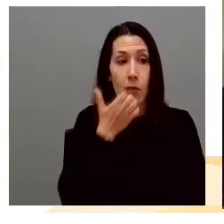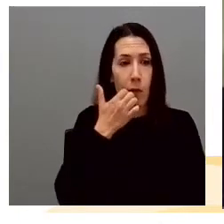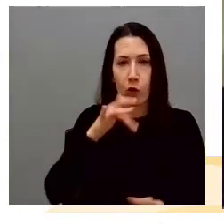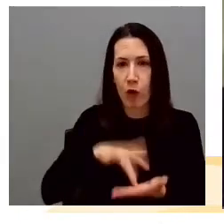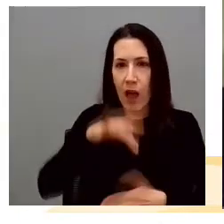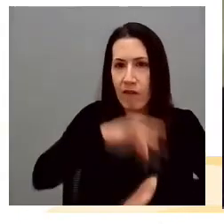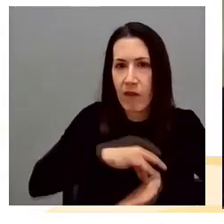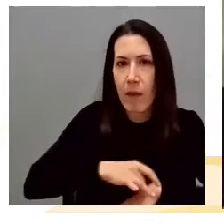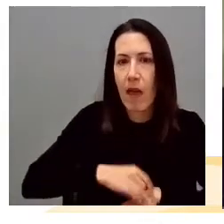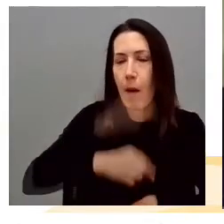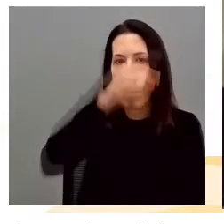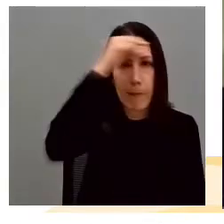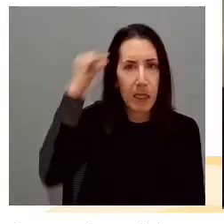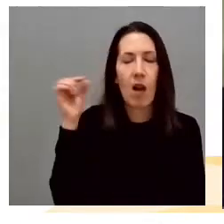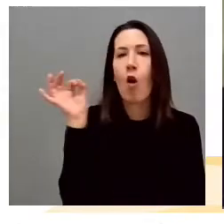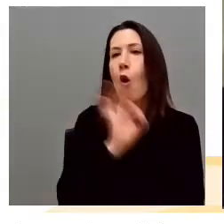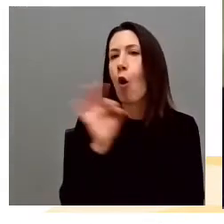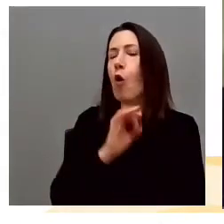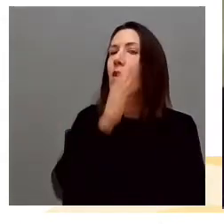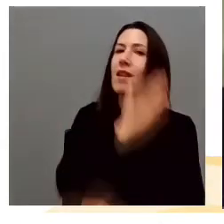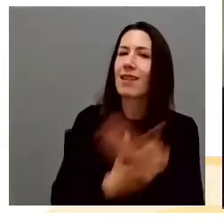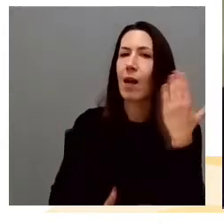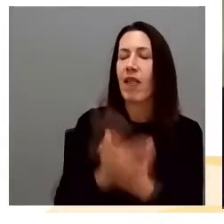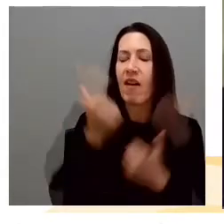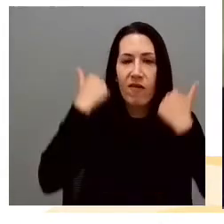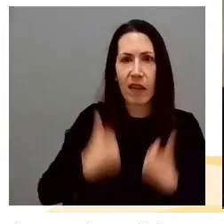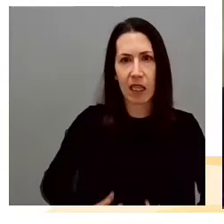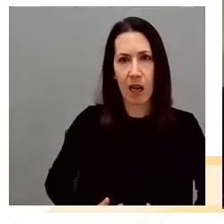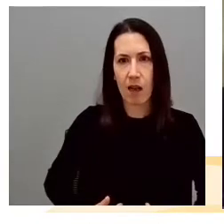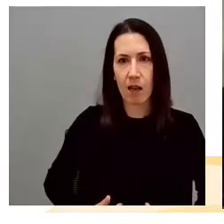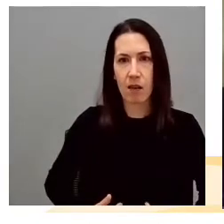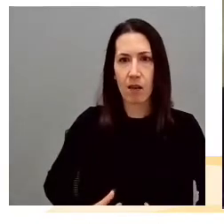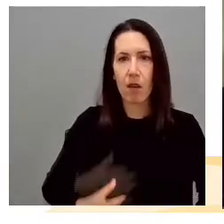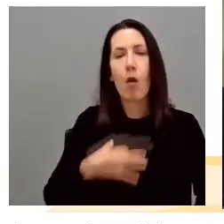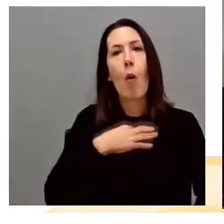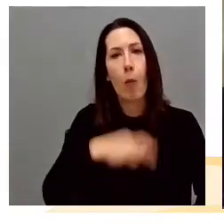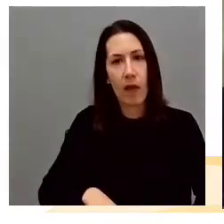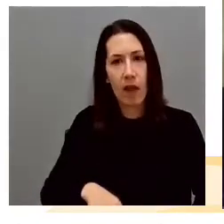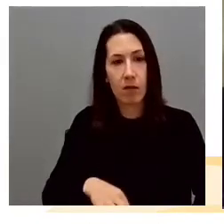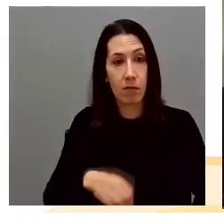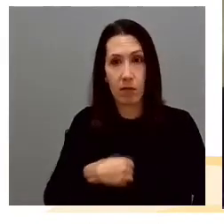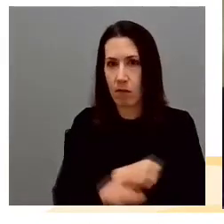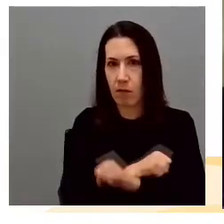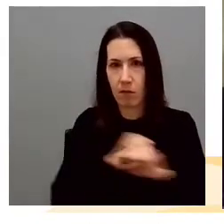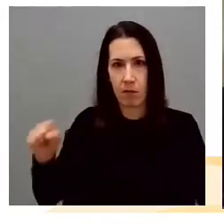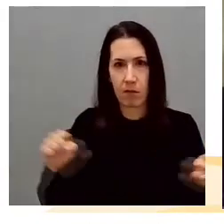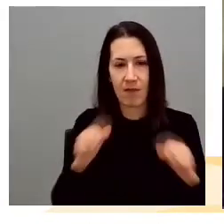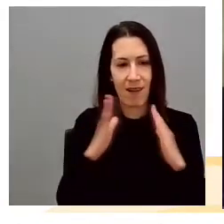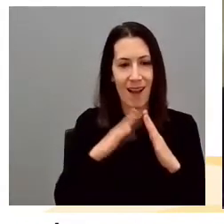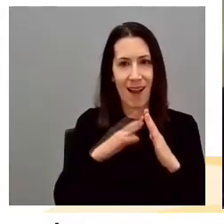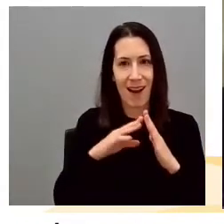mentales o discapacidad física que le resulta imposible salir a la